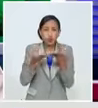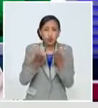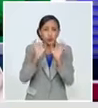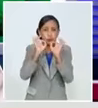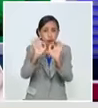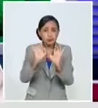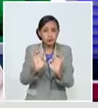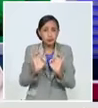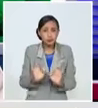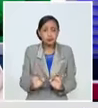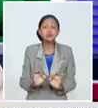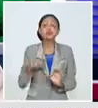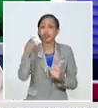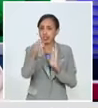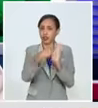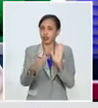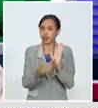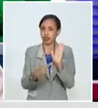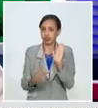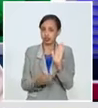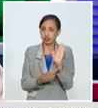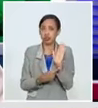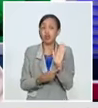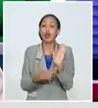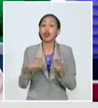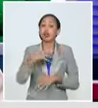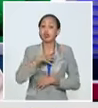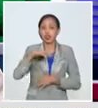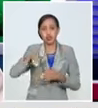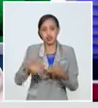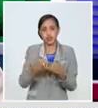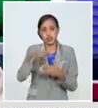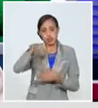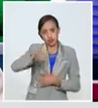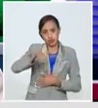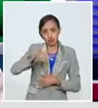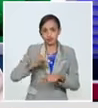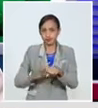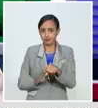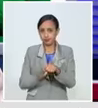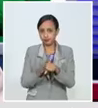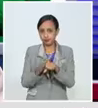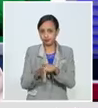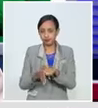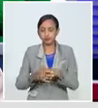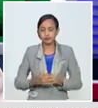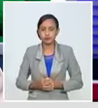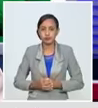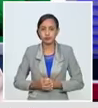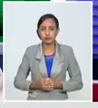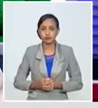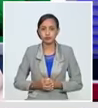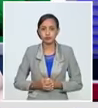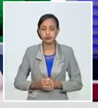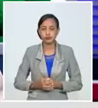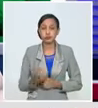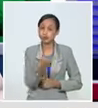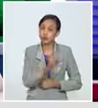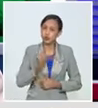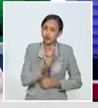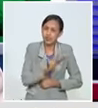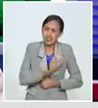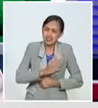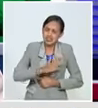las particularidades que presenta en el día de hoy. Bueno, informamos, damos las condolencias